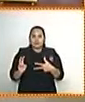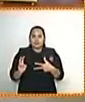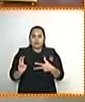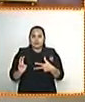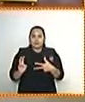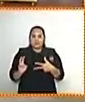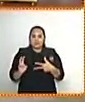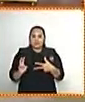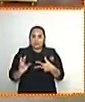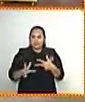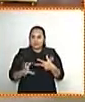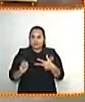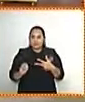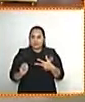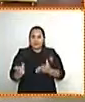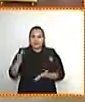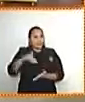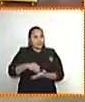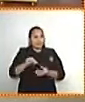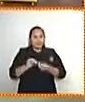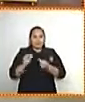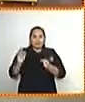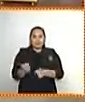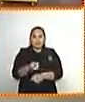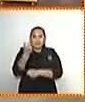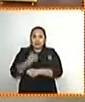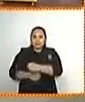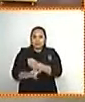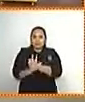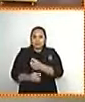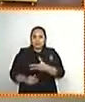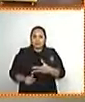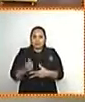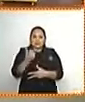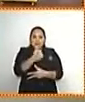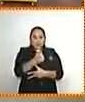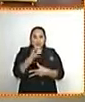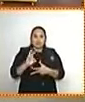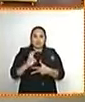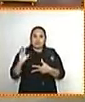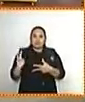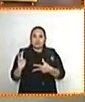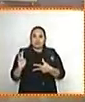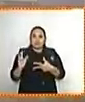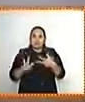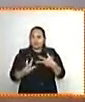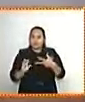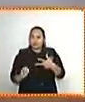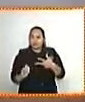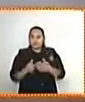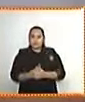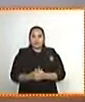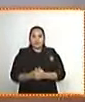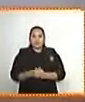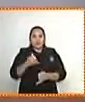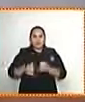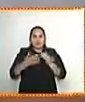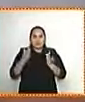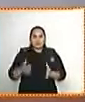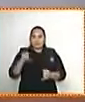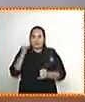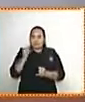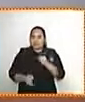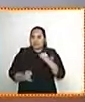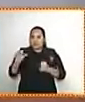Y este es el 30. Reitero con gusto los tres números ganadores, 10, 77, 30. Jugadores,